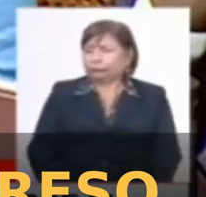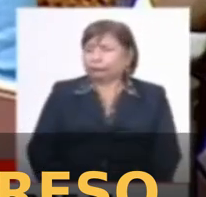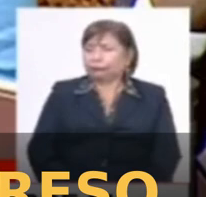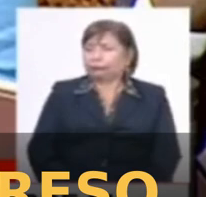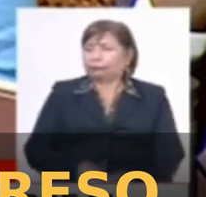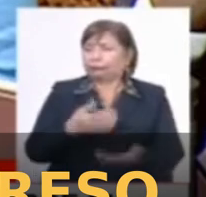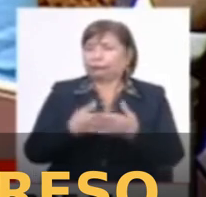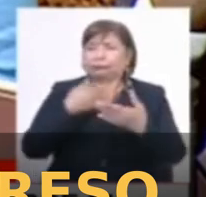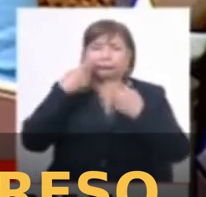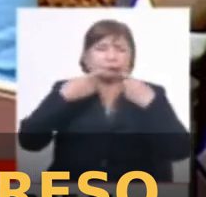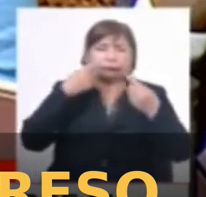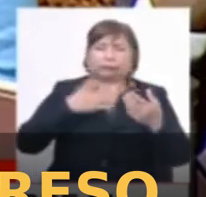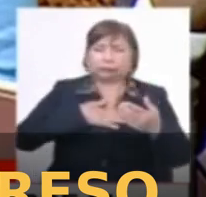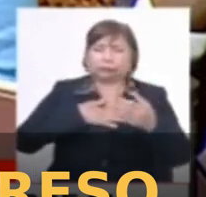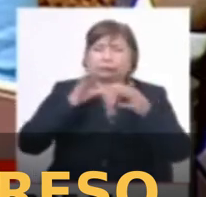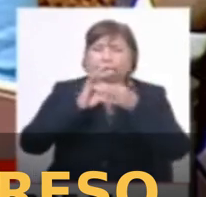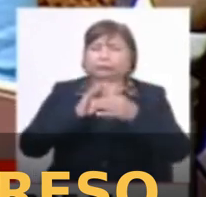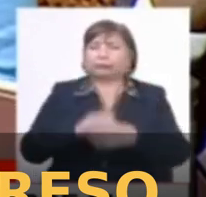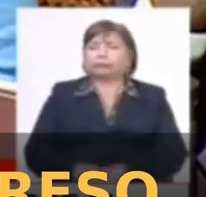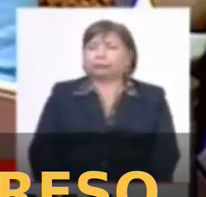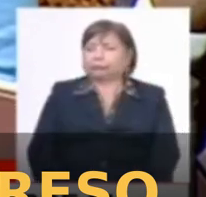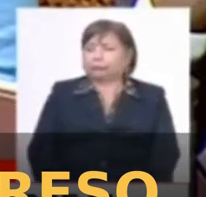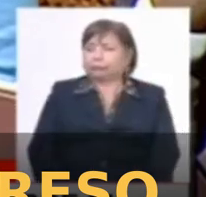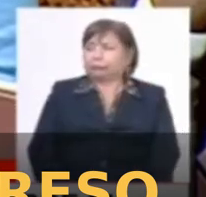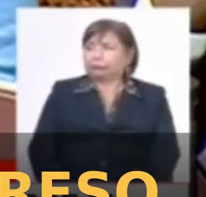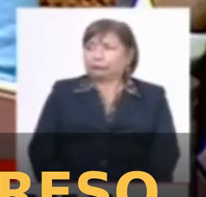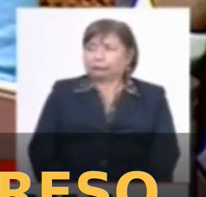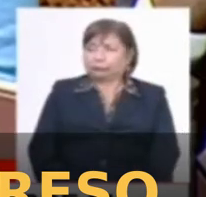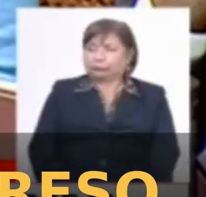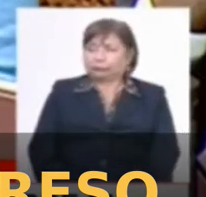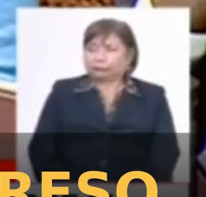que guarda referencia a mi colaboración, señor presidente.